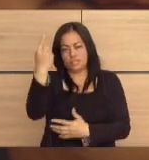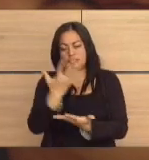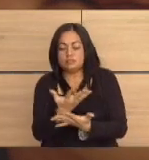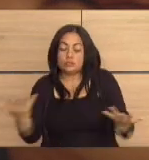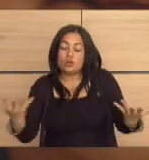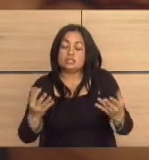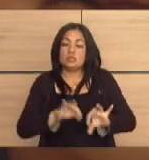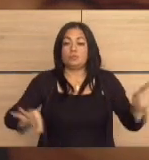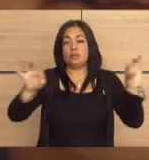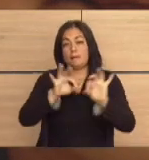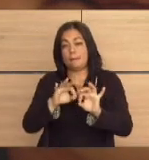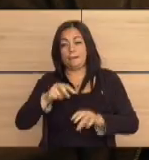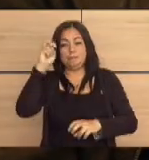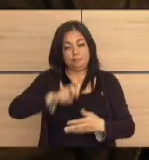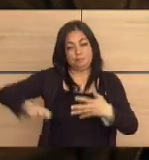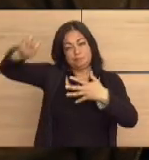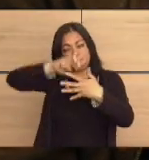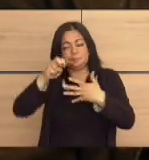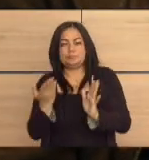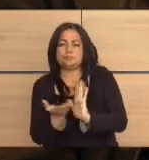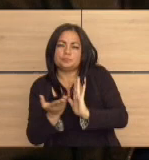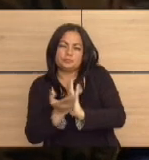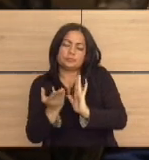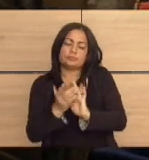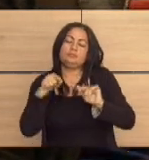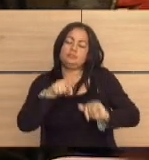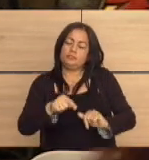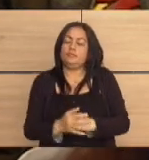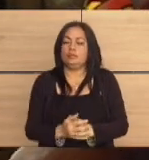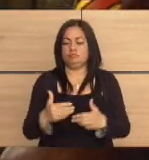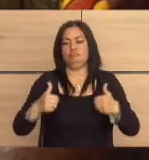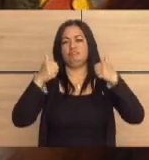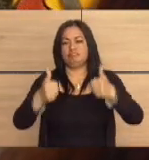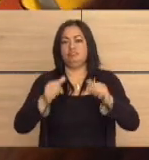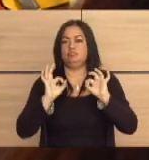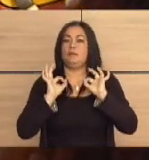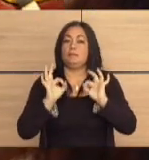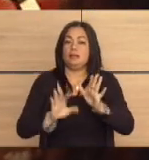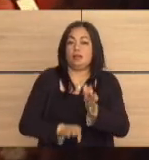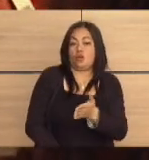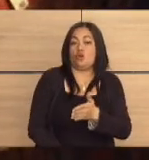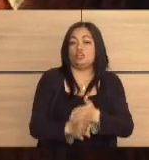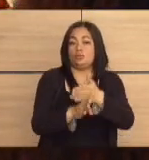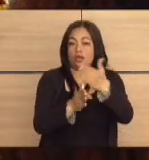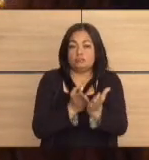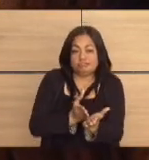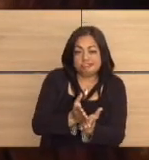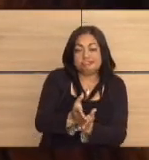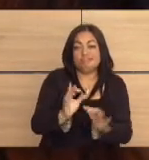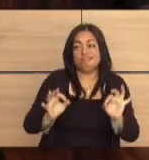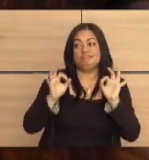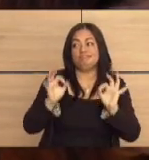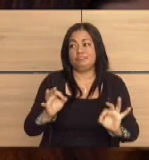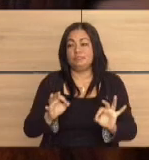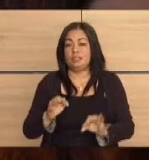el quehacer educativo, pero que no se había referenciado como bienestar, acogida y permanencia, un concepto de bienestar que